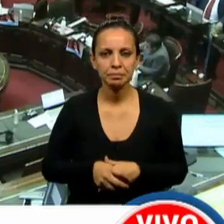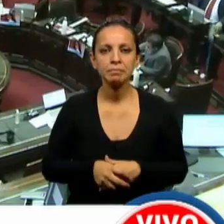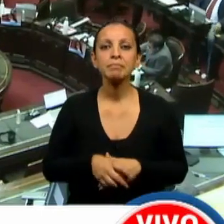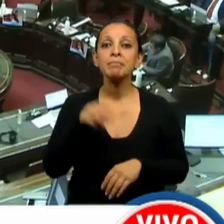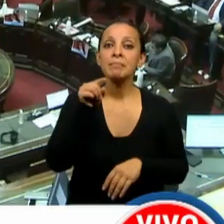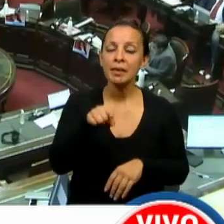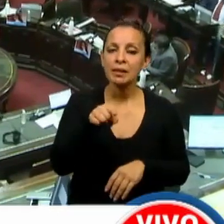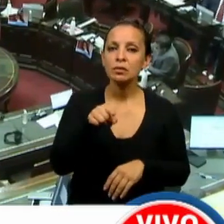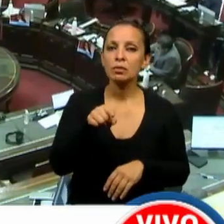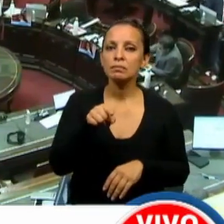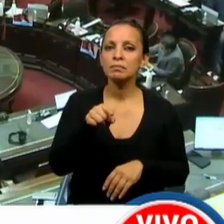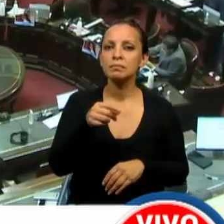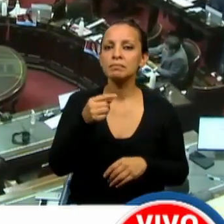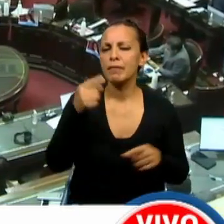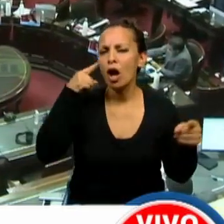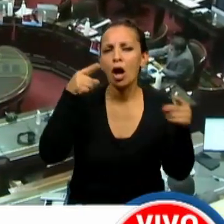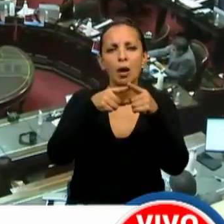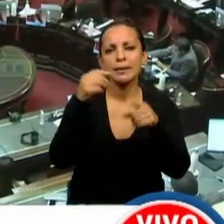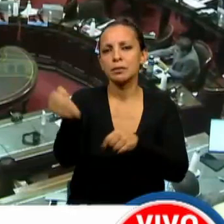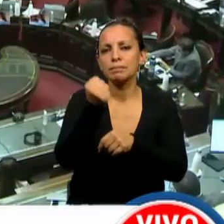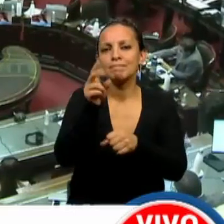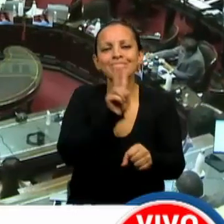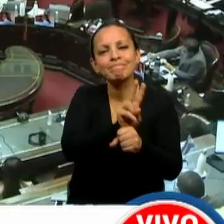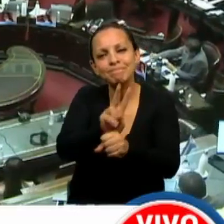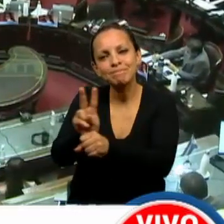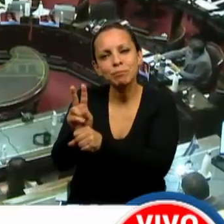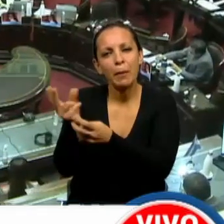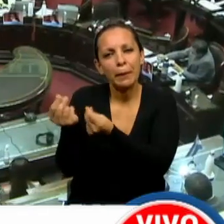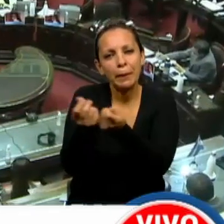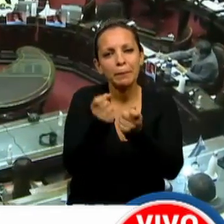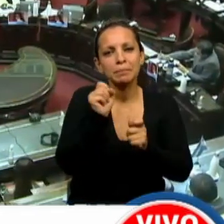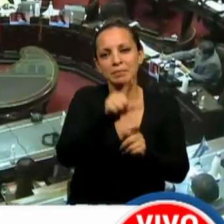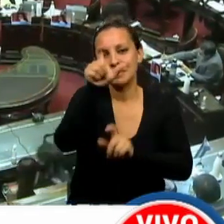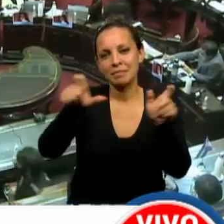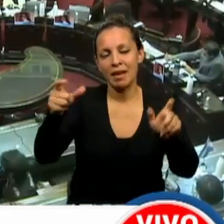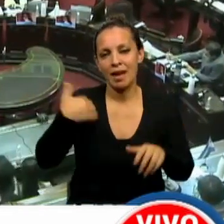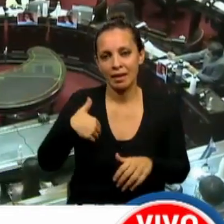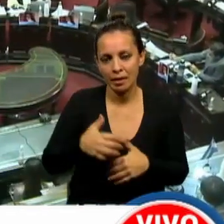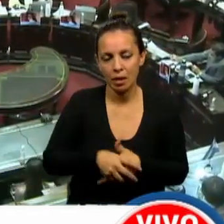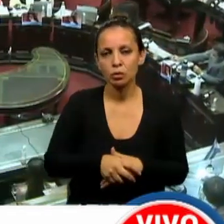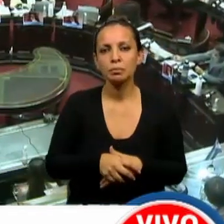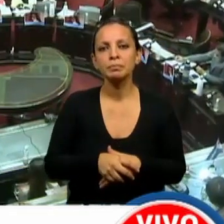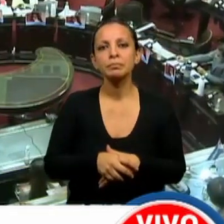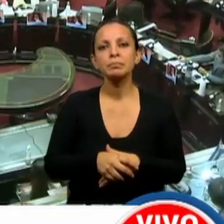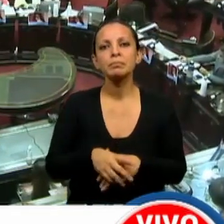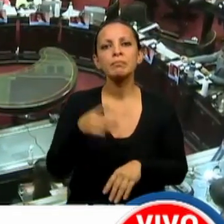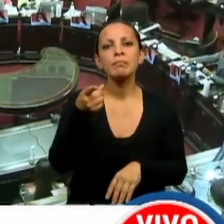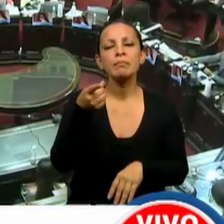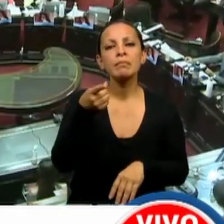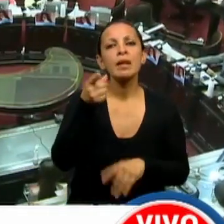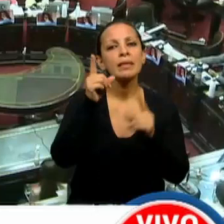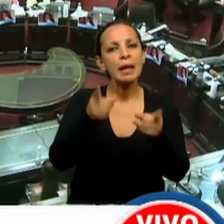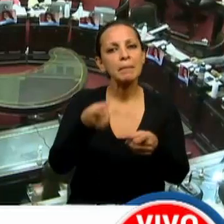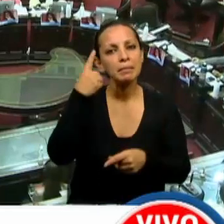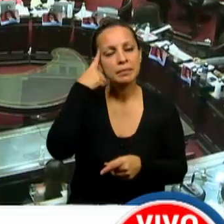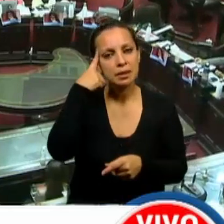trata de proteger la economía de todos los argentinos y se considera la posibilidad, tal